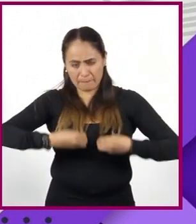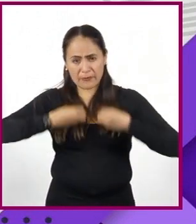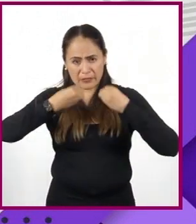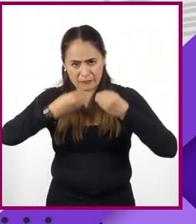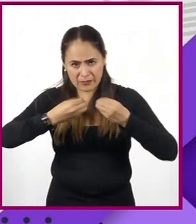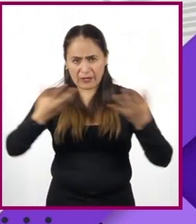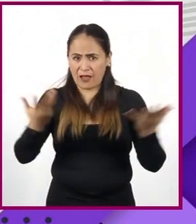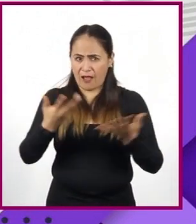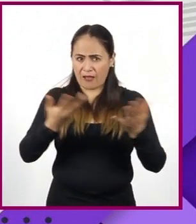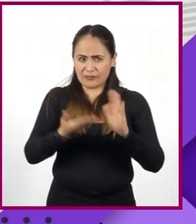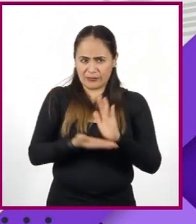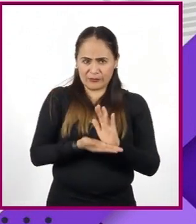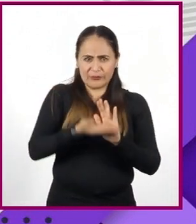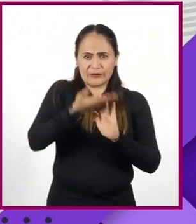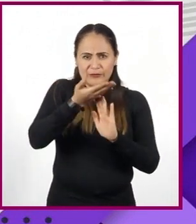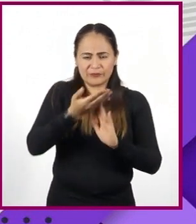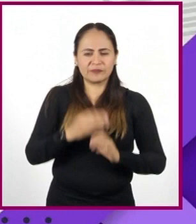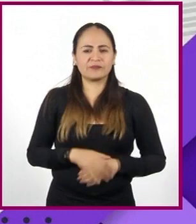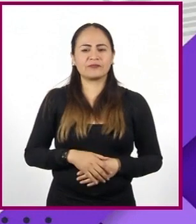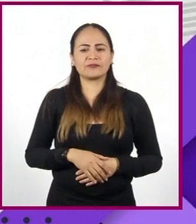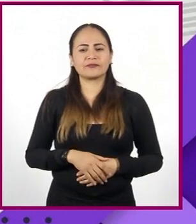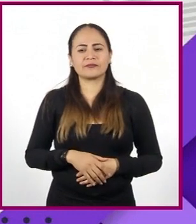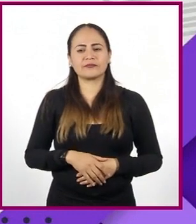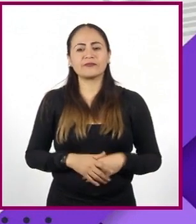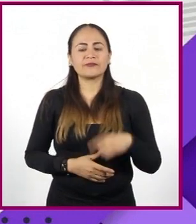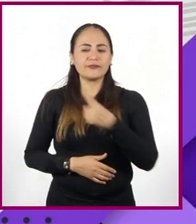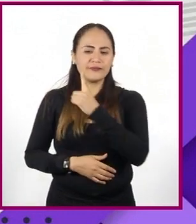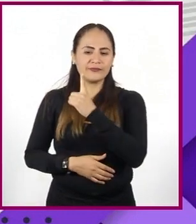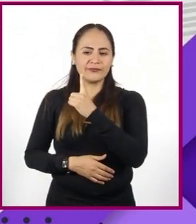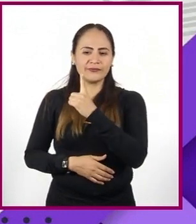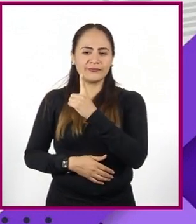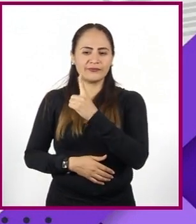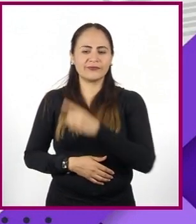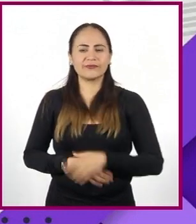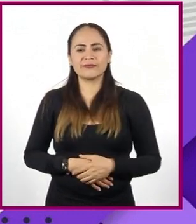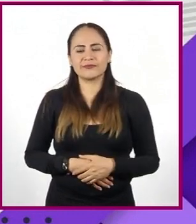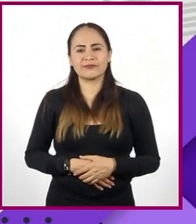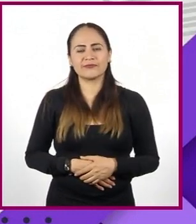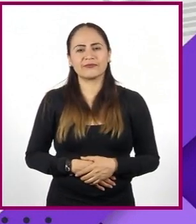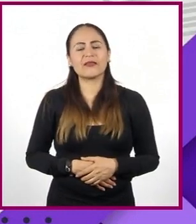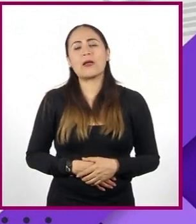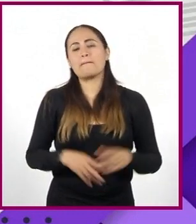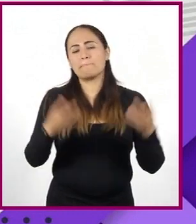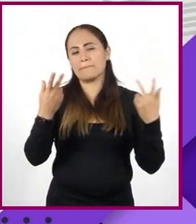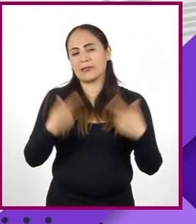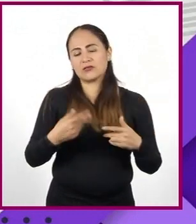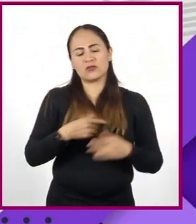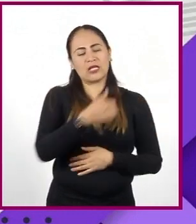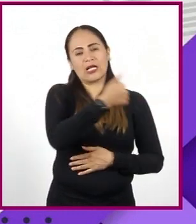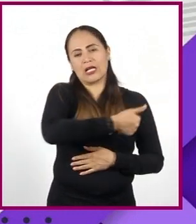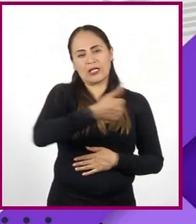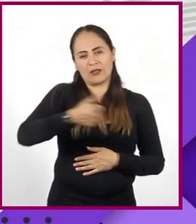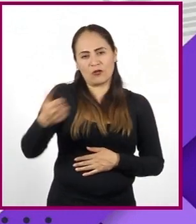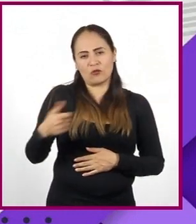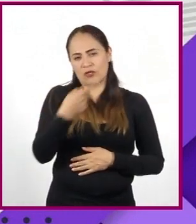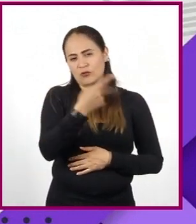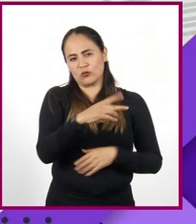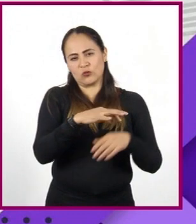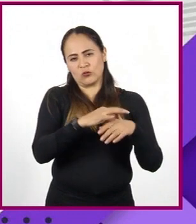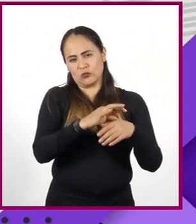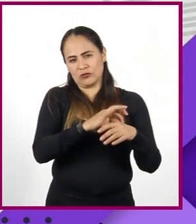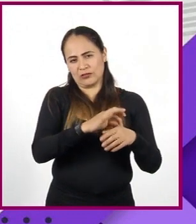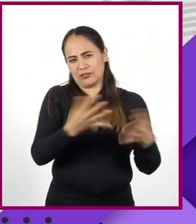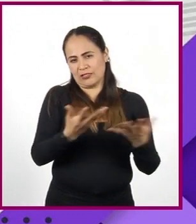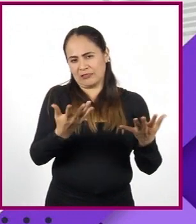desarrollarnos. Aceptar que desde la realidad y contexto de cada persona, cada uno aporta algo valioso a la